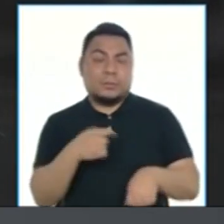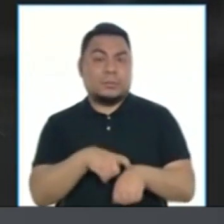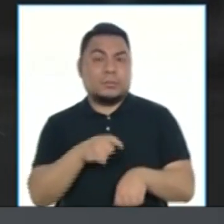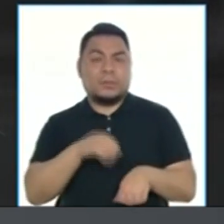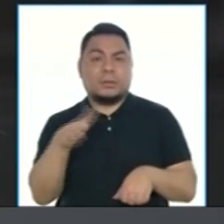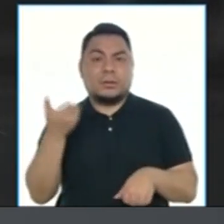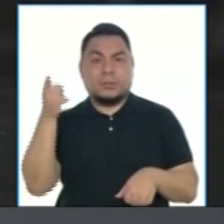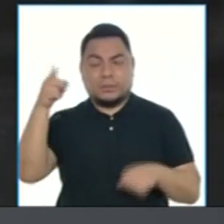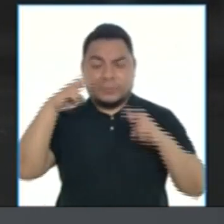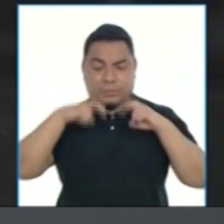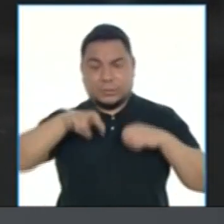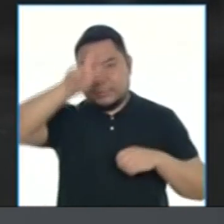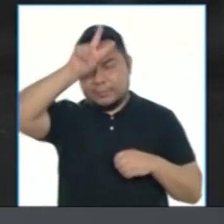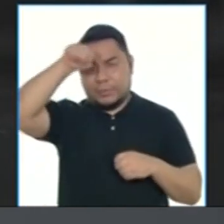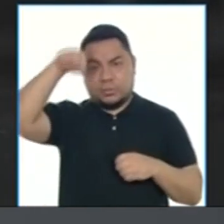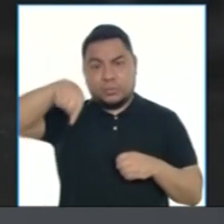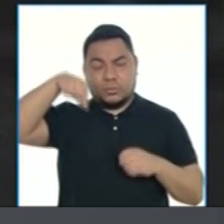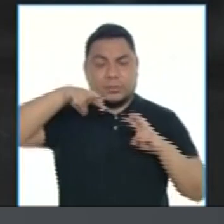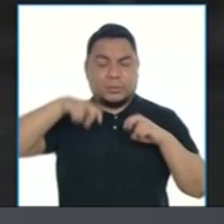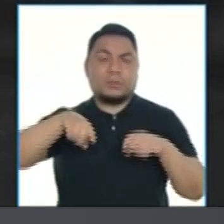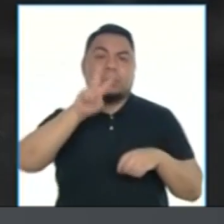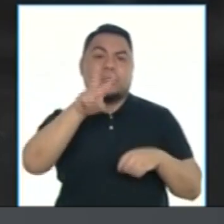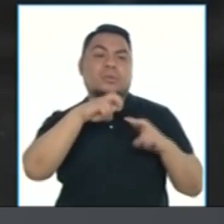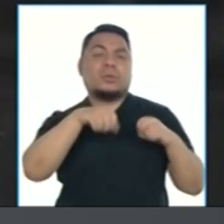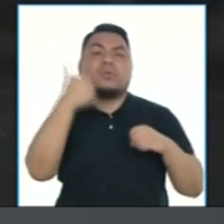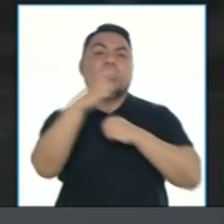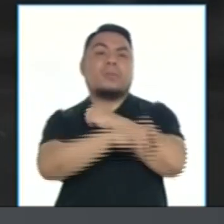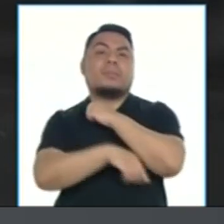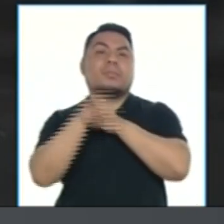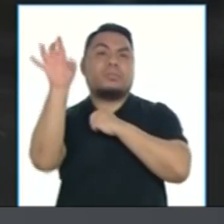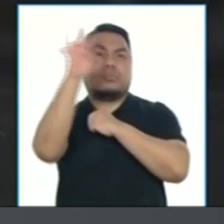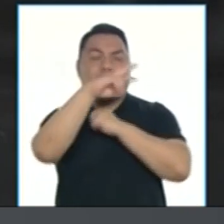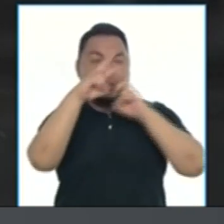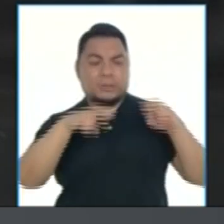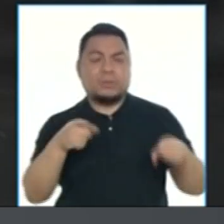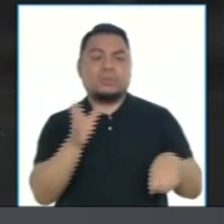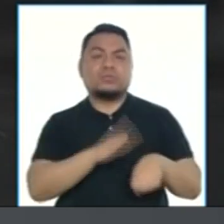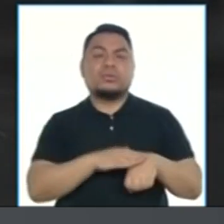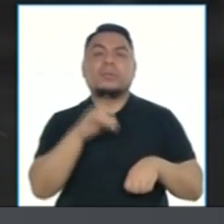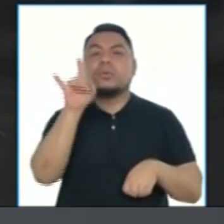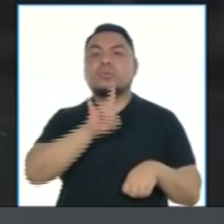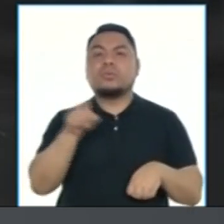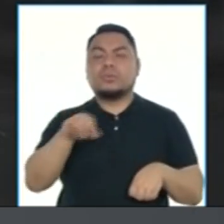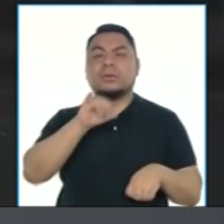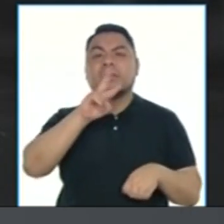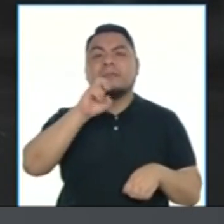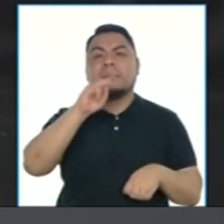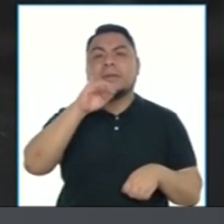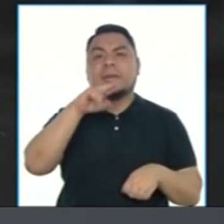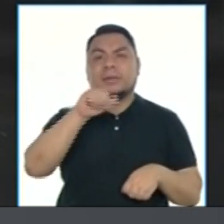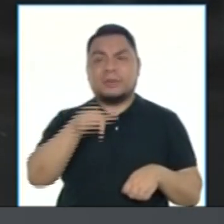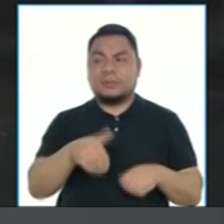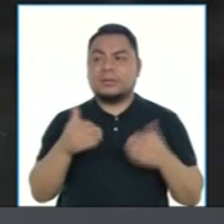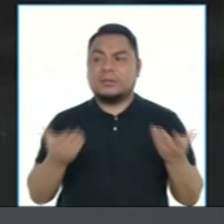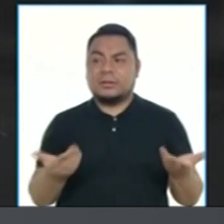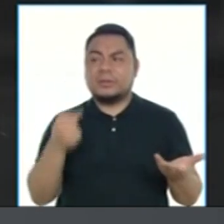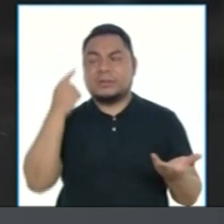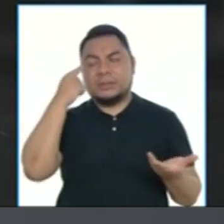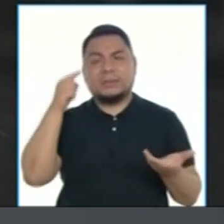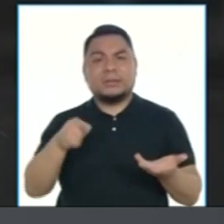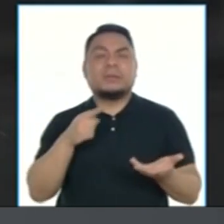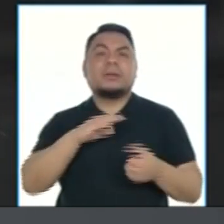Hay un estudio peruano y 2 estudios en el extranjero con respecto a la utilización de la ivermectina en el contexto